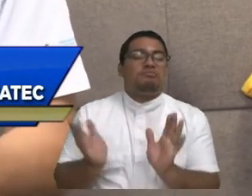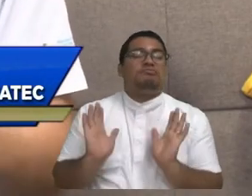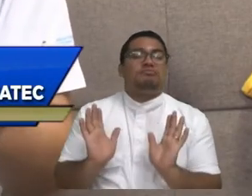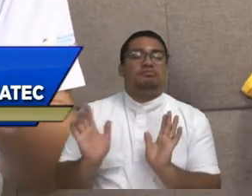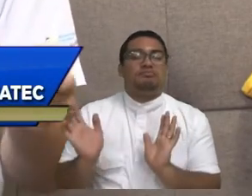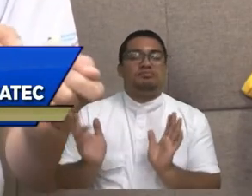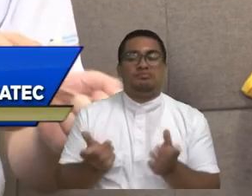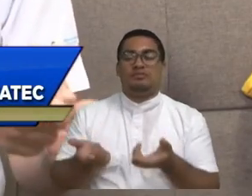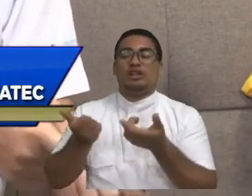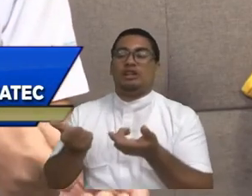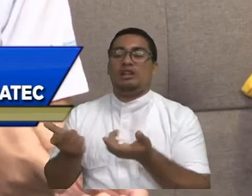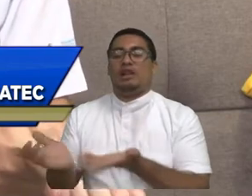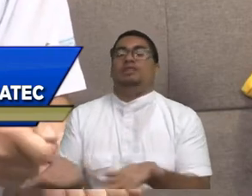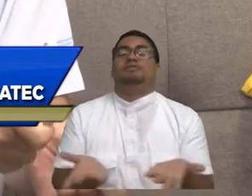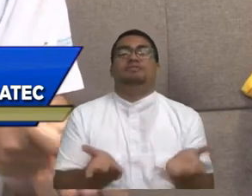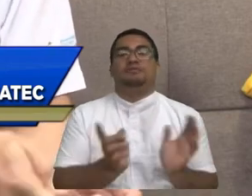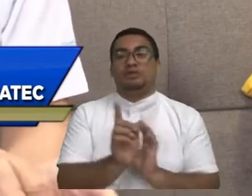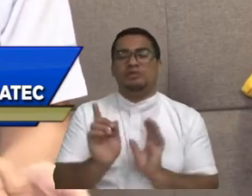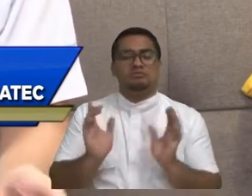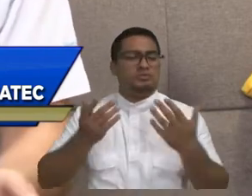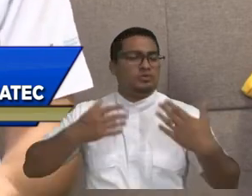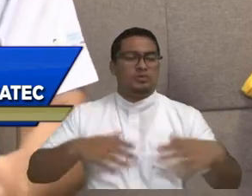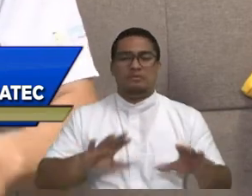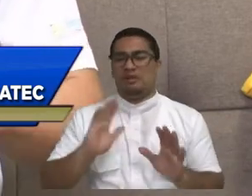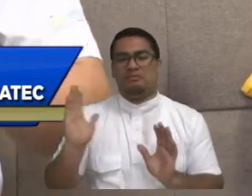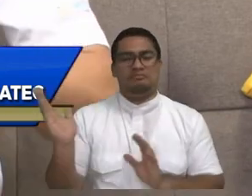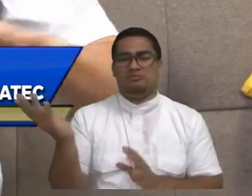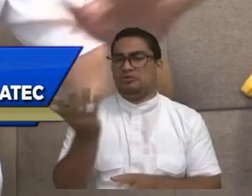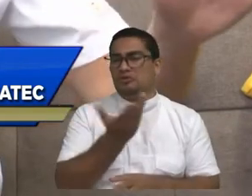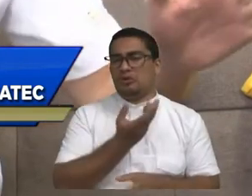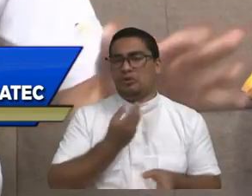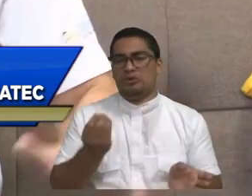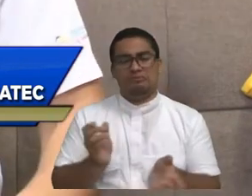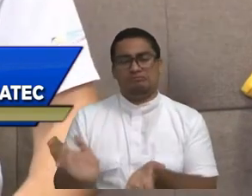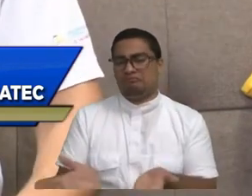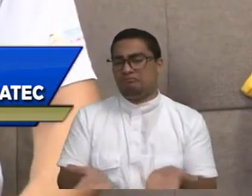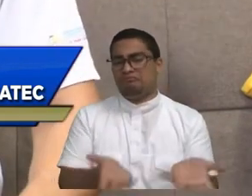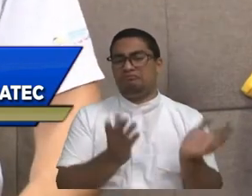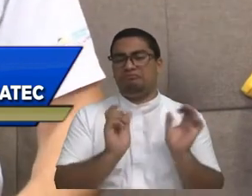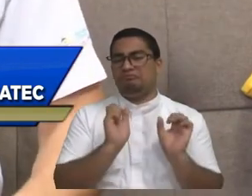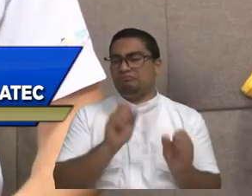que voy a gestionar y que si tal vez aplicó es abierto